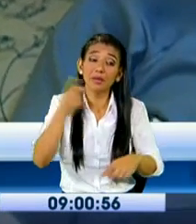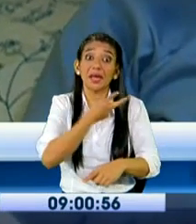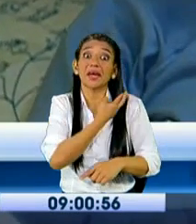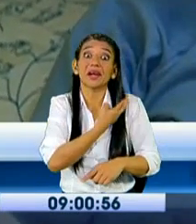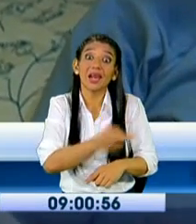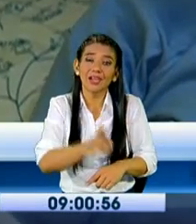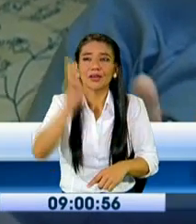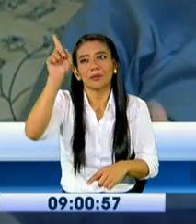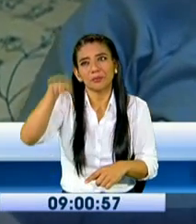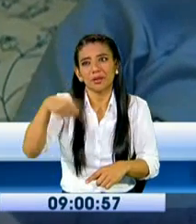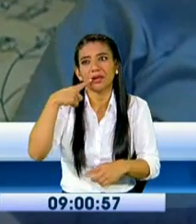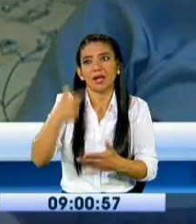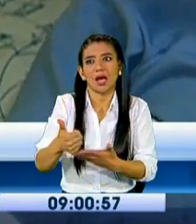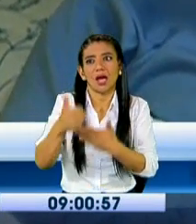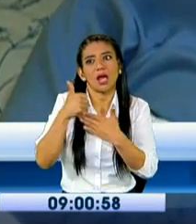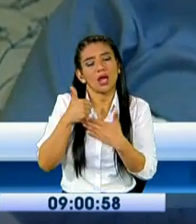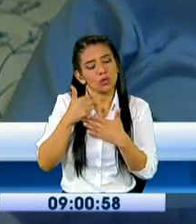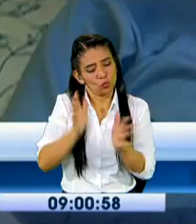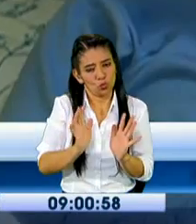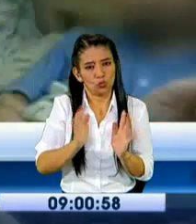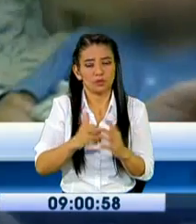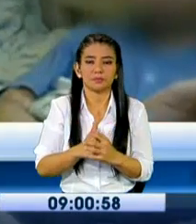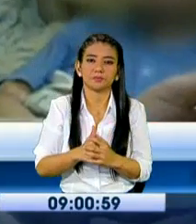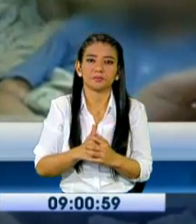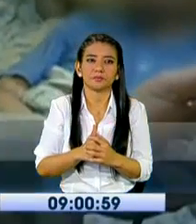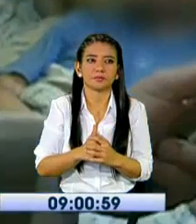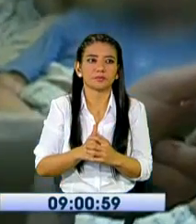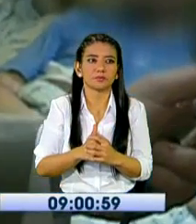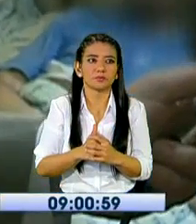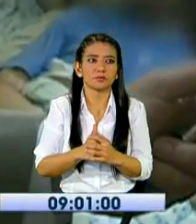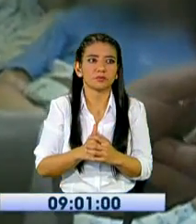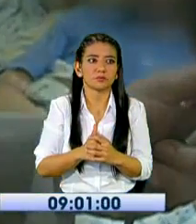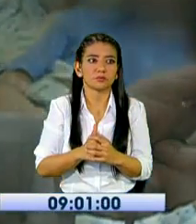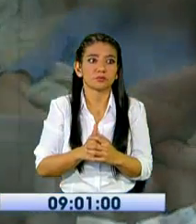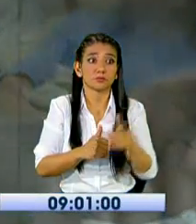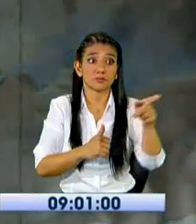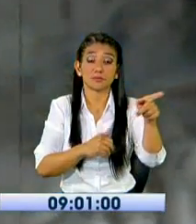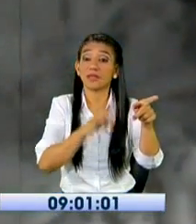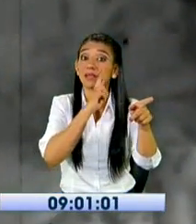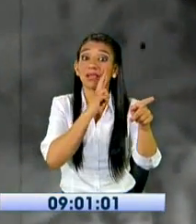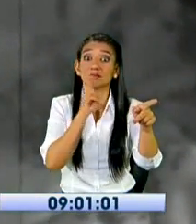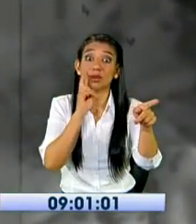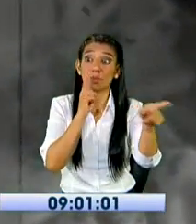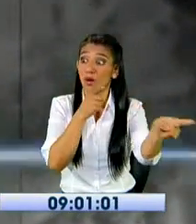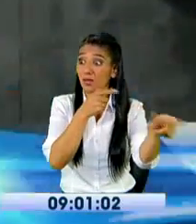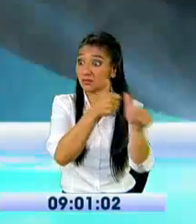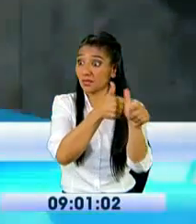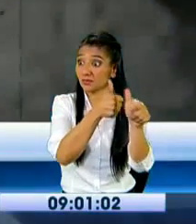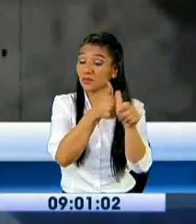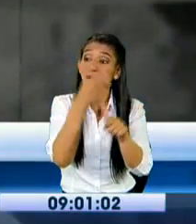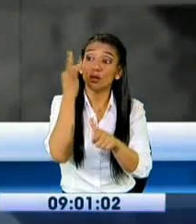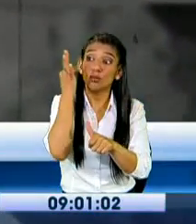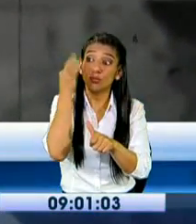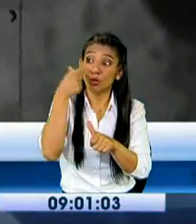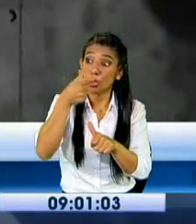nos ayudan como $10, así. La comida nos regalan en el restaurante La Señora